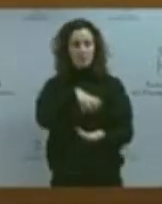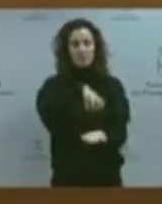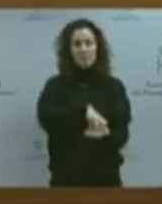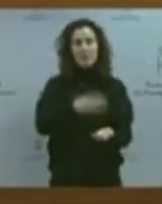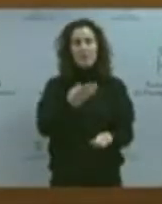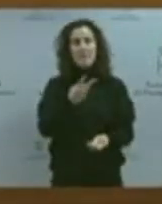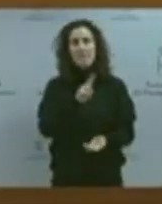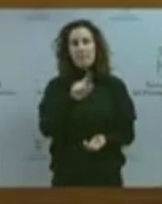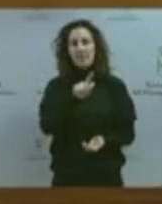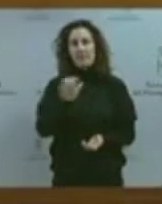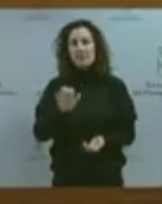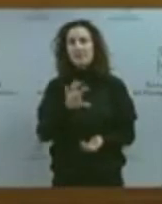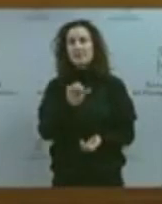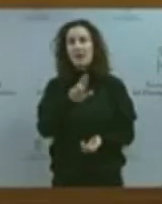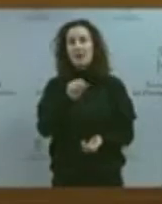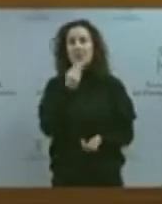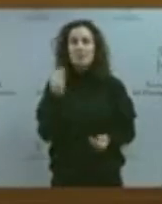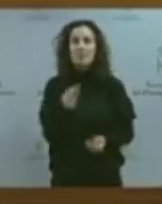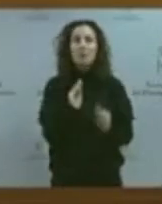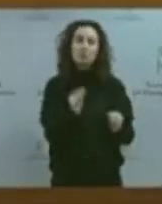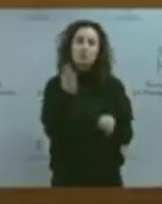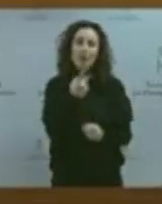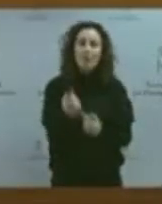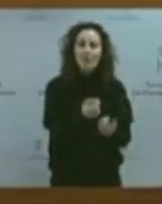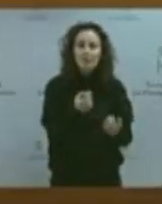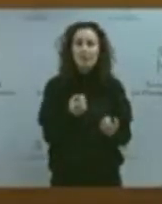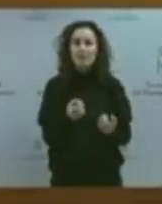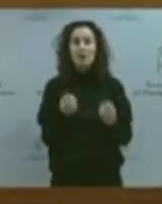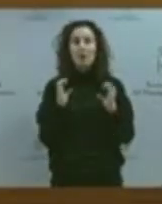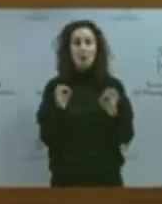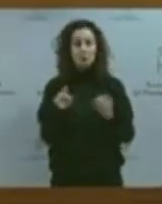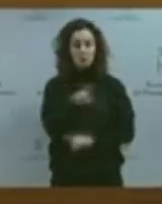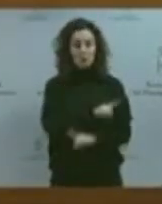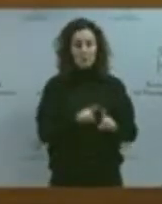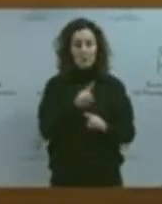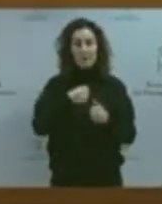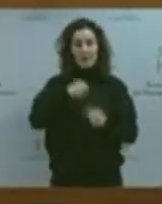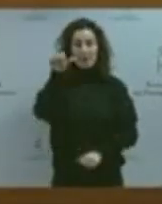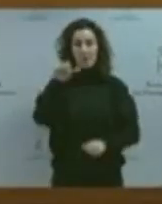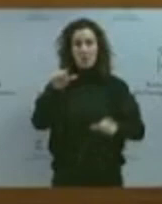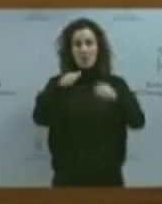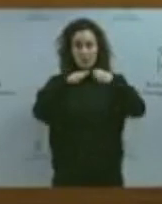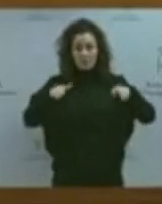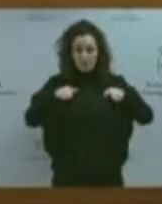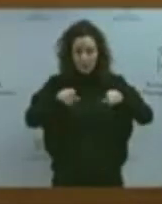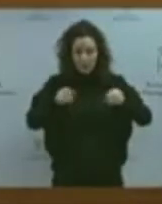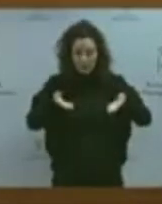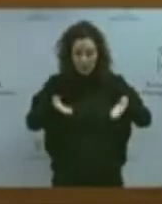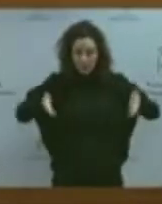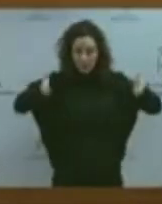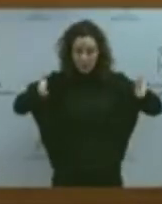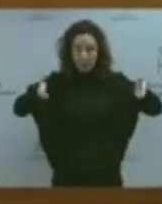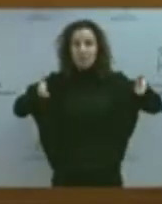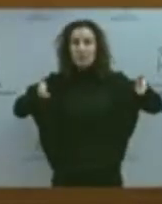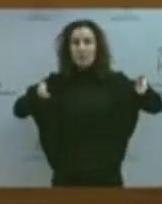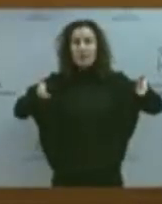colegio. Viseras en centros educativos de Gijón que se han colocado porque no se han reparado los tejados que necesitan reparaciones desde hace